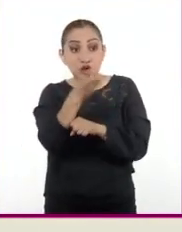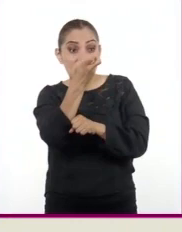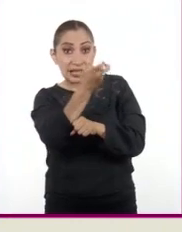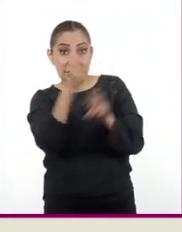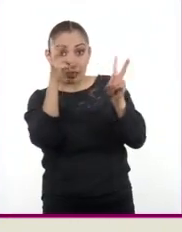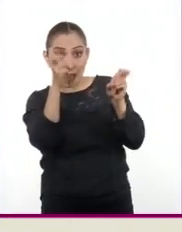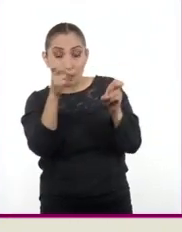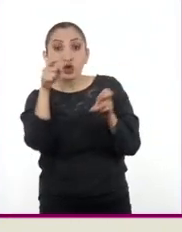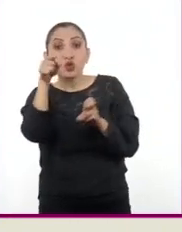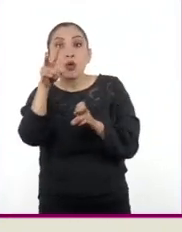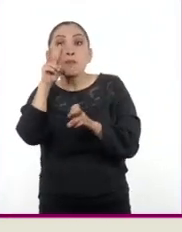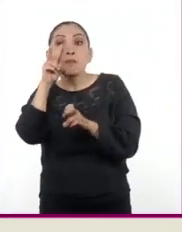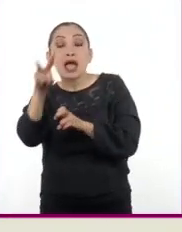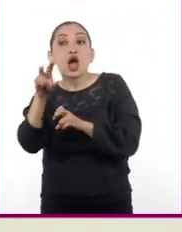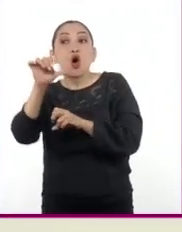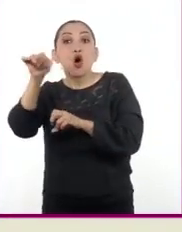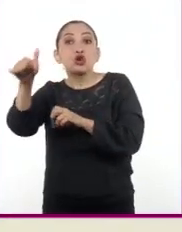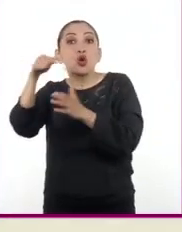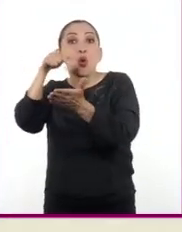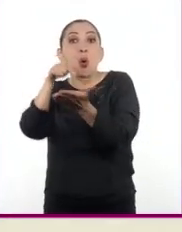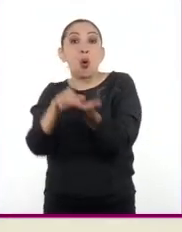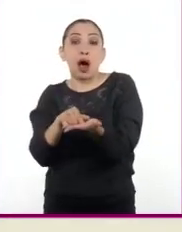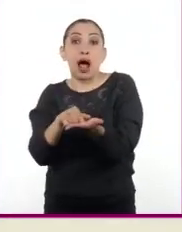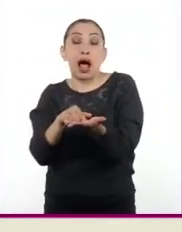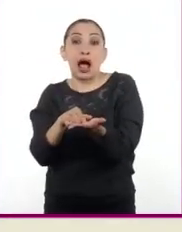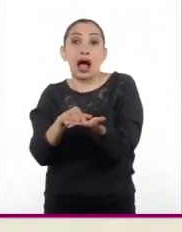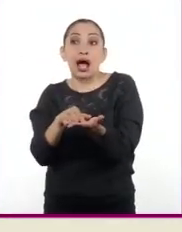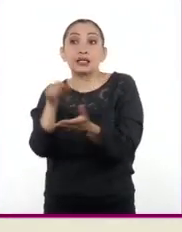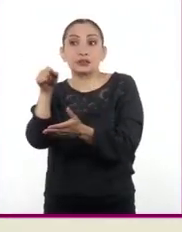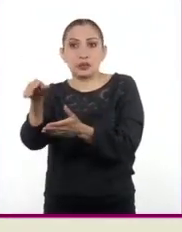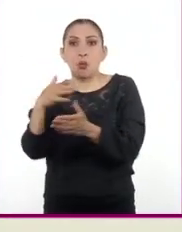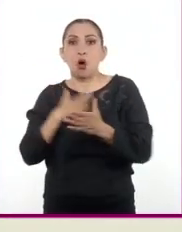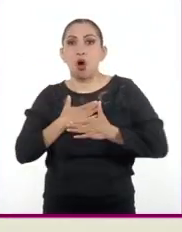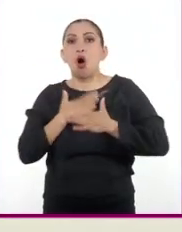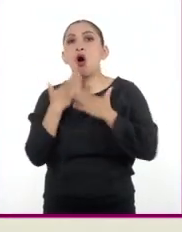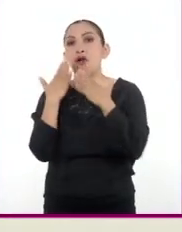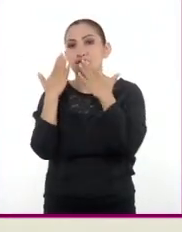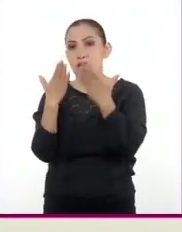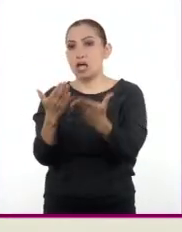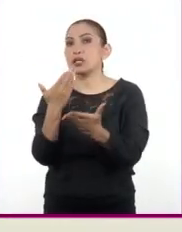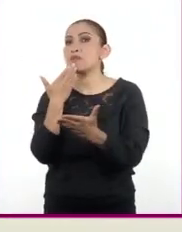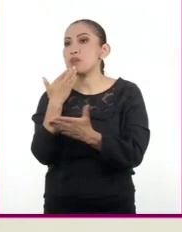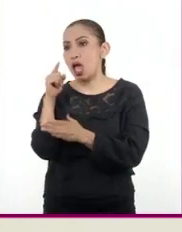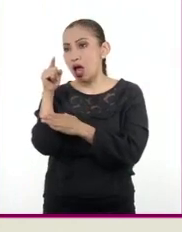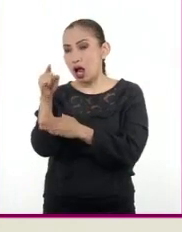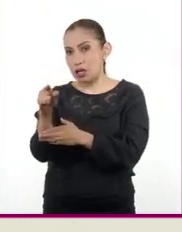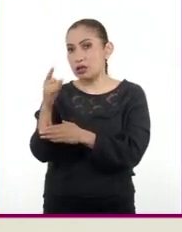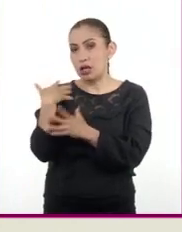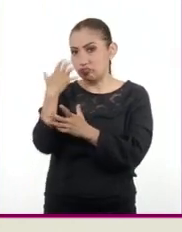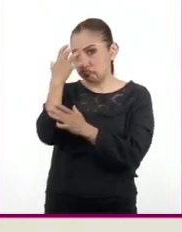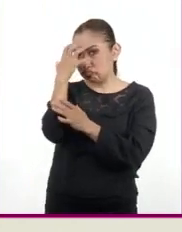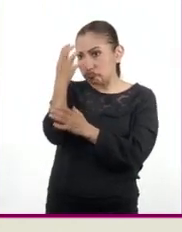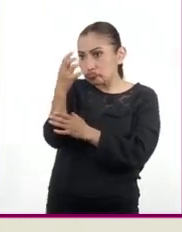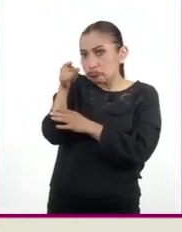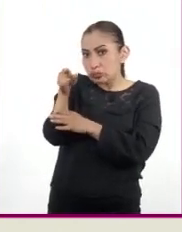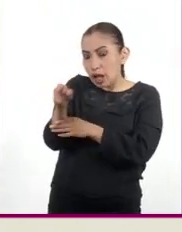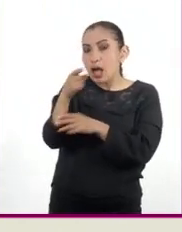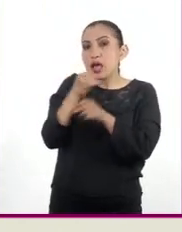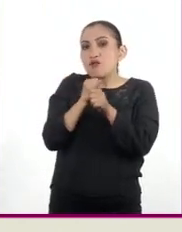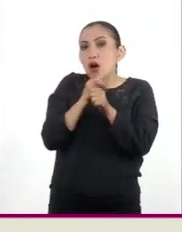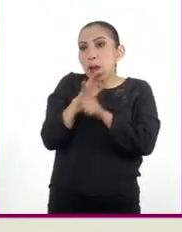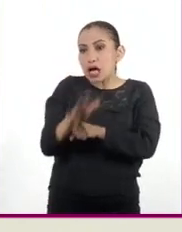respecto, consulten distintos medios de comunicación, sobre todo aquellos que ofrecen de manera responsable y ética